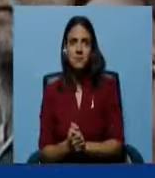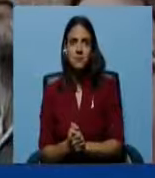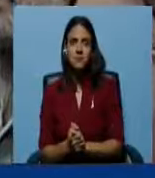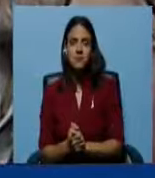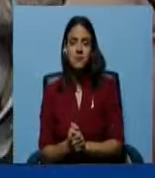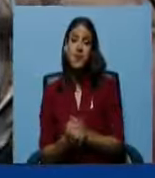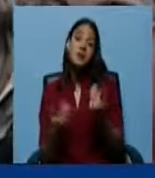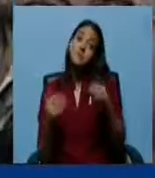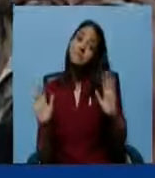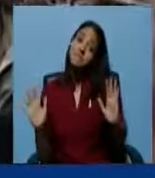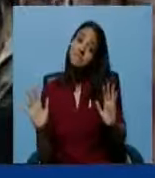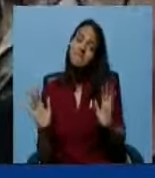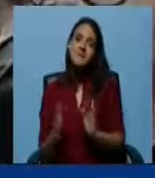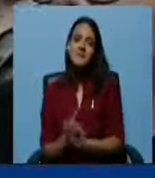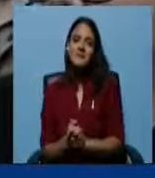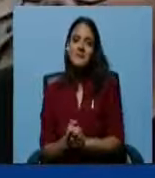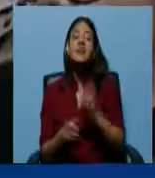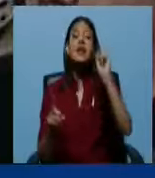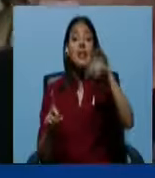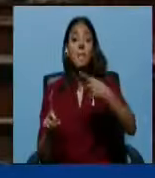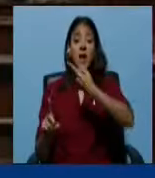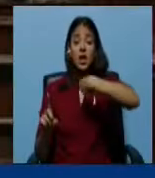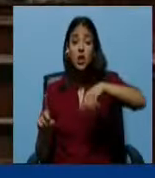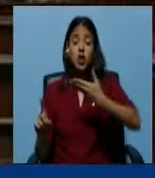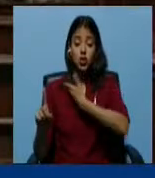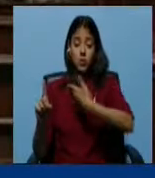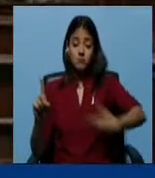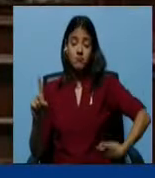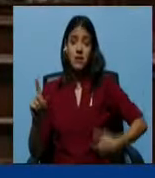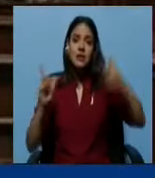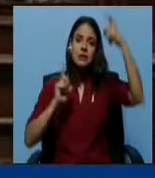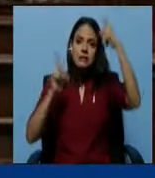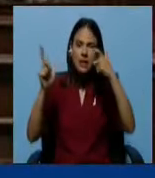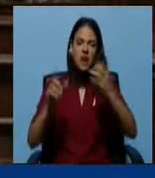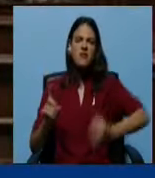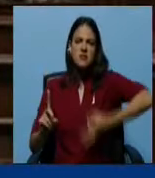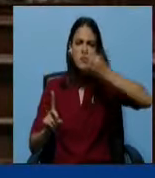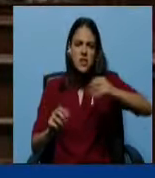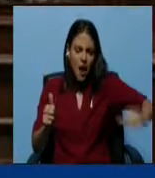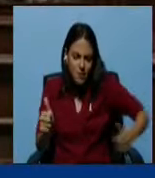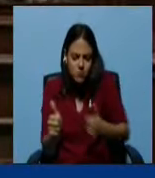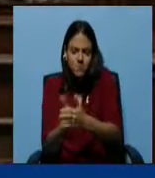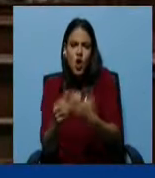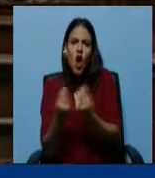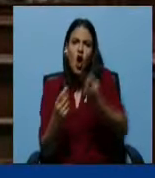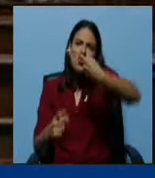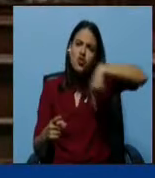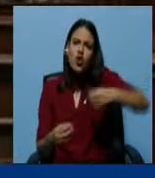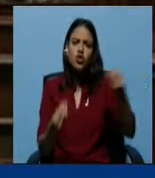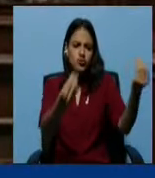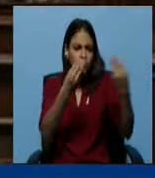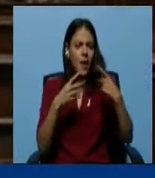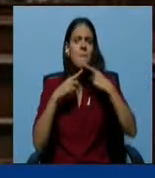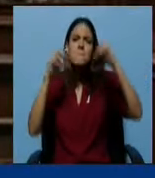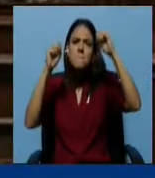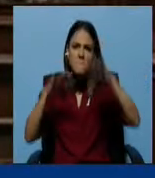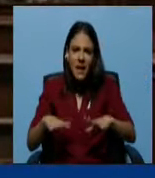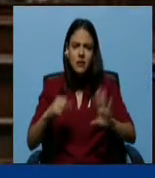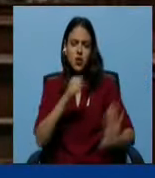ni digamos, pues, nuestro comandante supremo Hugo Chávez, siempre al lado nuestro, con sus bendiciones y su protección.